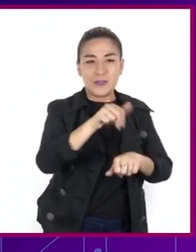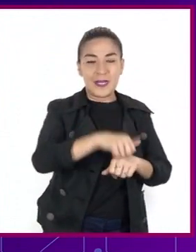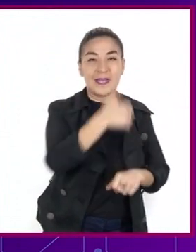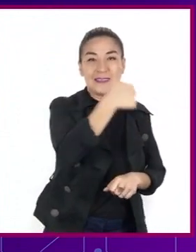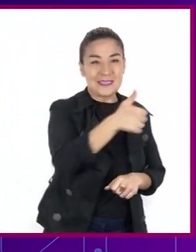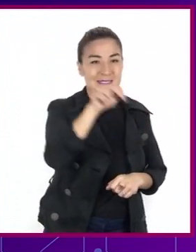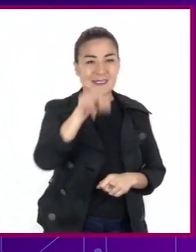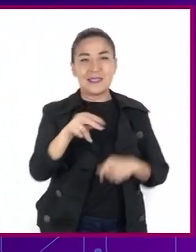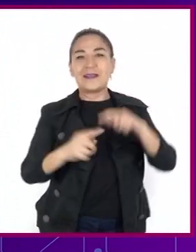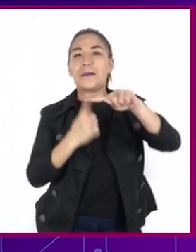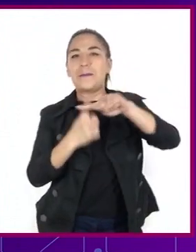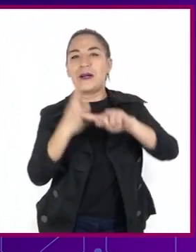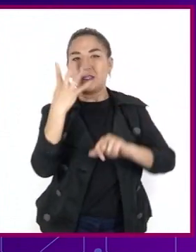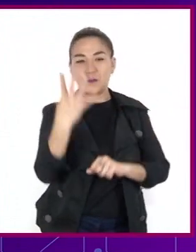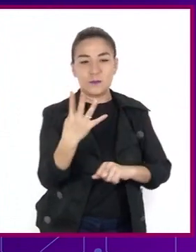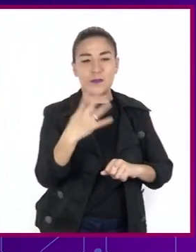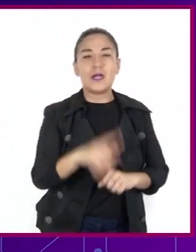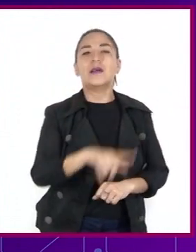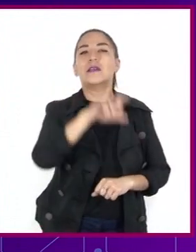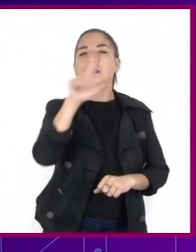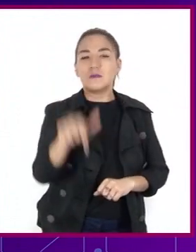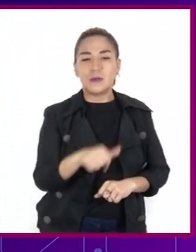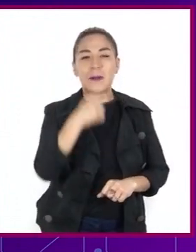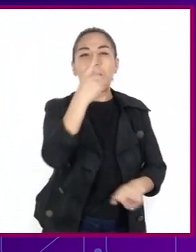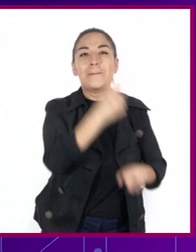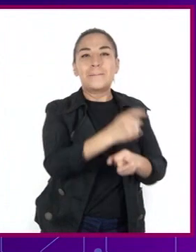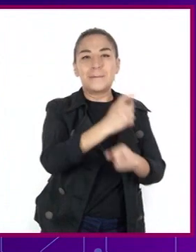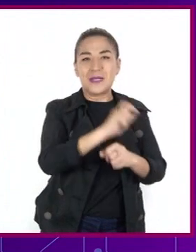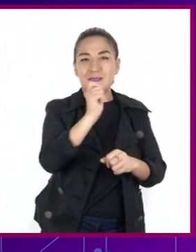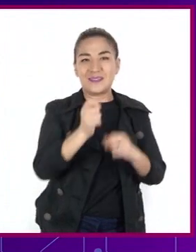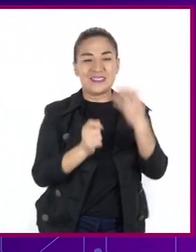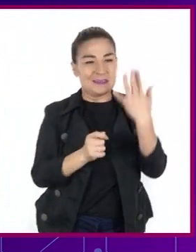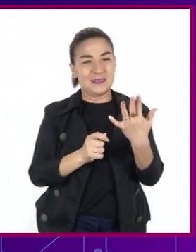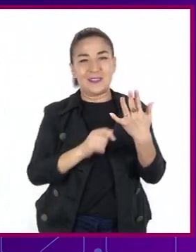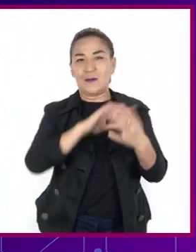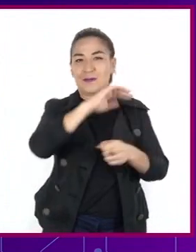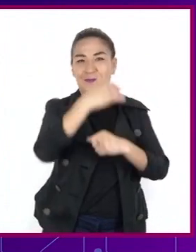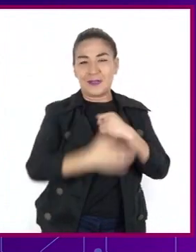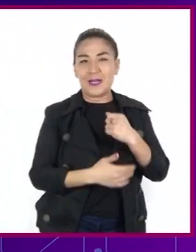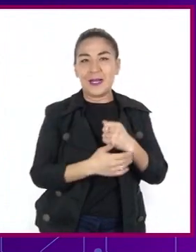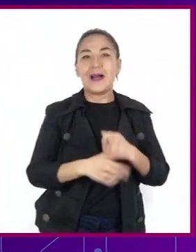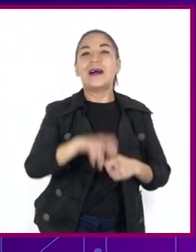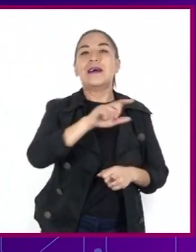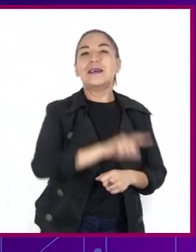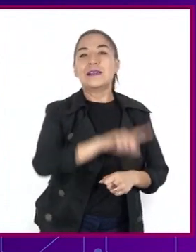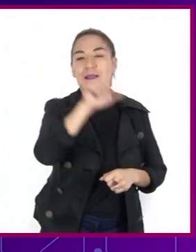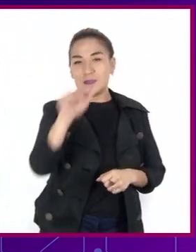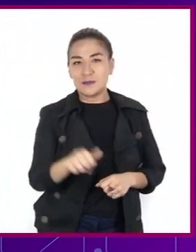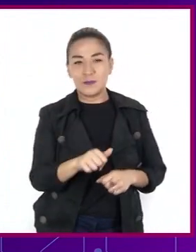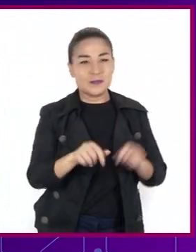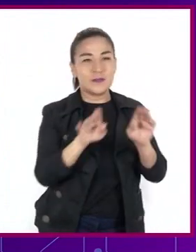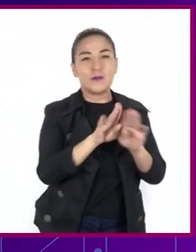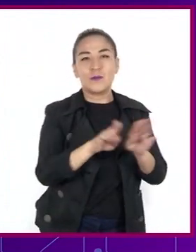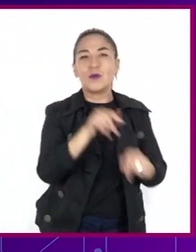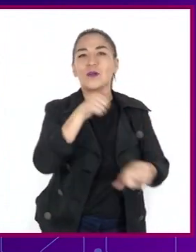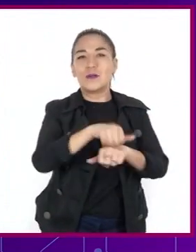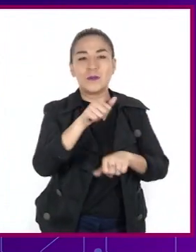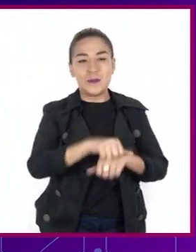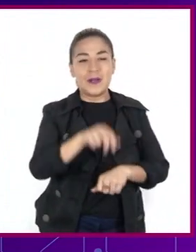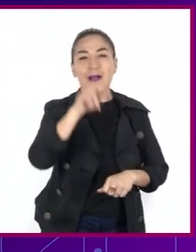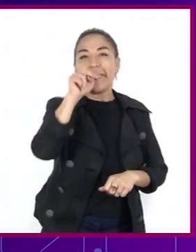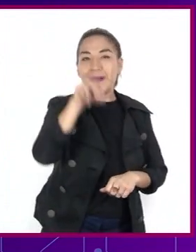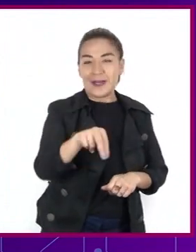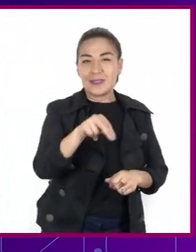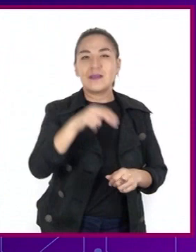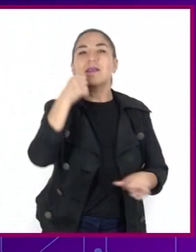6n más 4. Lo haremos para los primeros 5 términos. Lo que debemos hacer es sustituir el valor de n